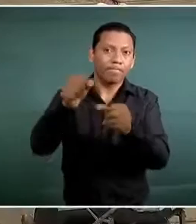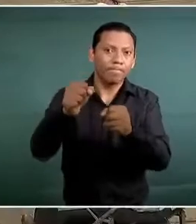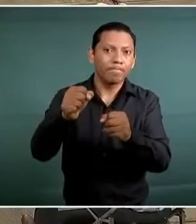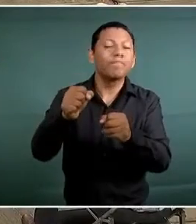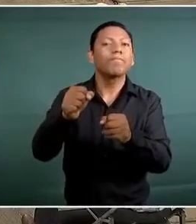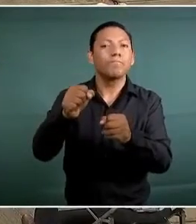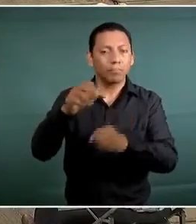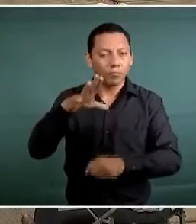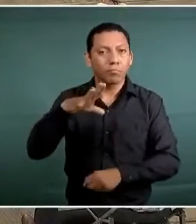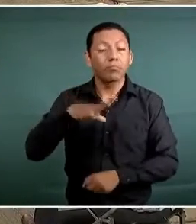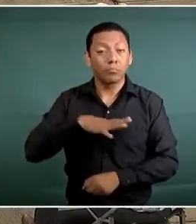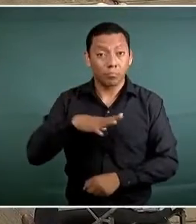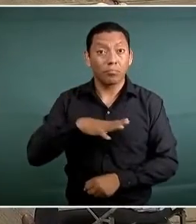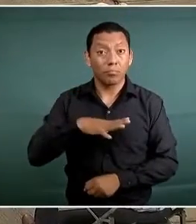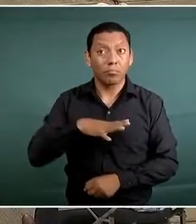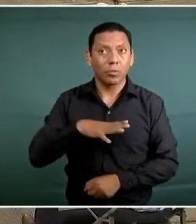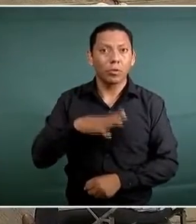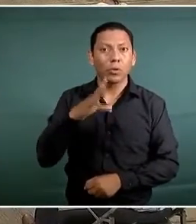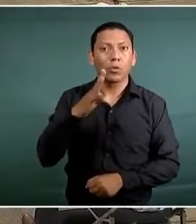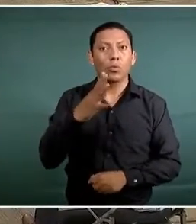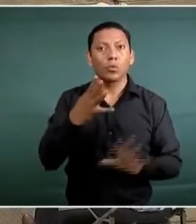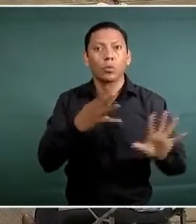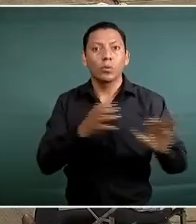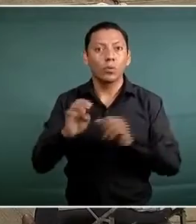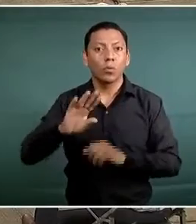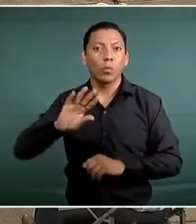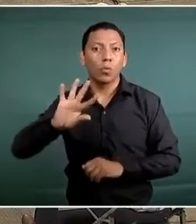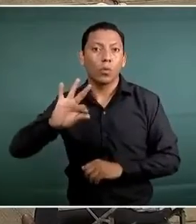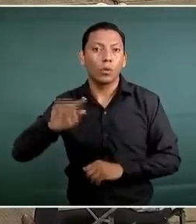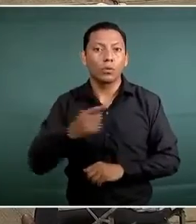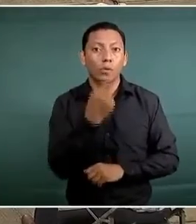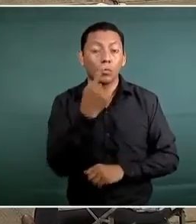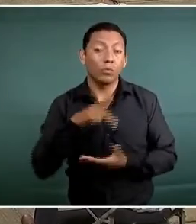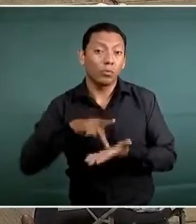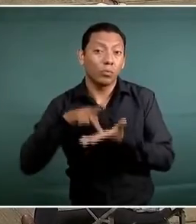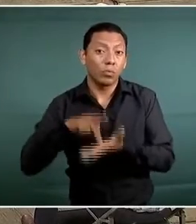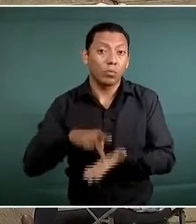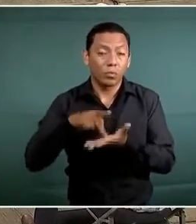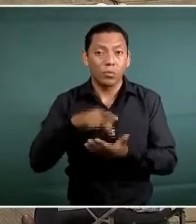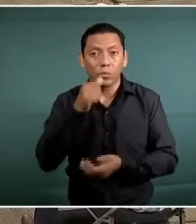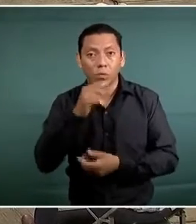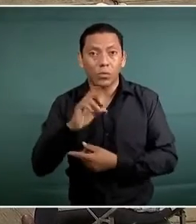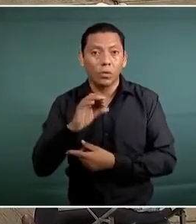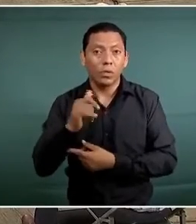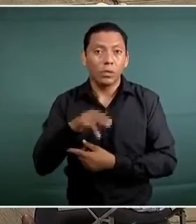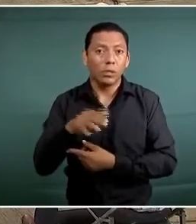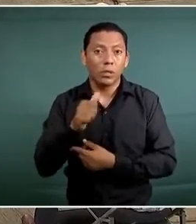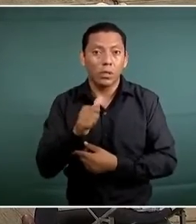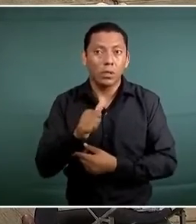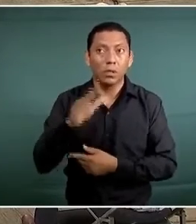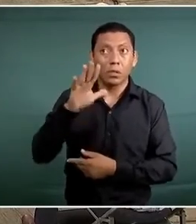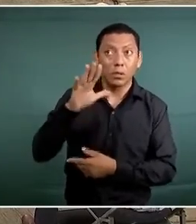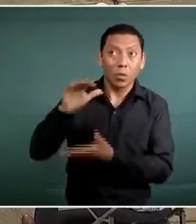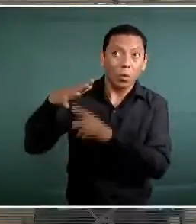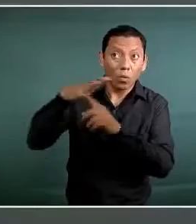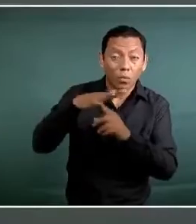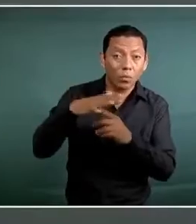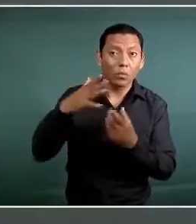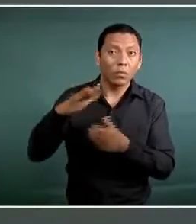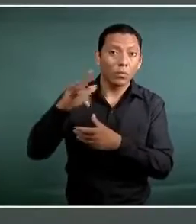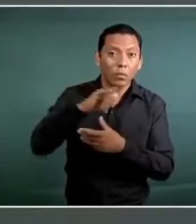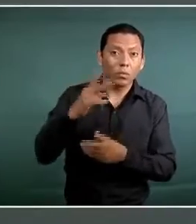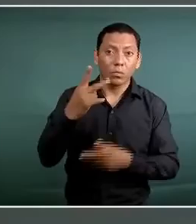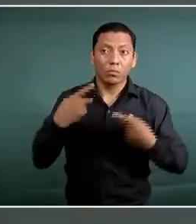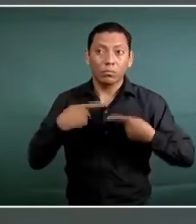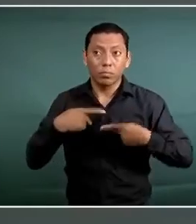aseguramiento de 941 kilogramos de cocaína, 5 aeronaves, 2 personas detenidas y